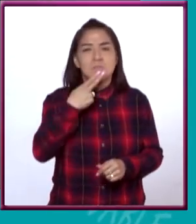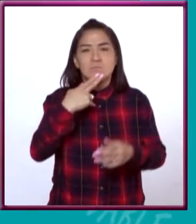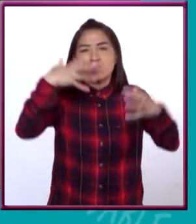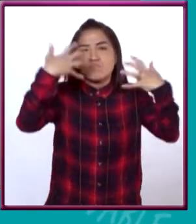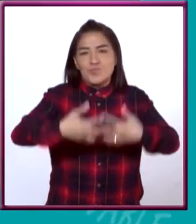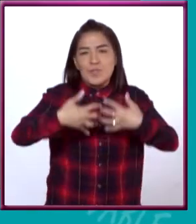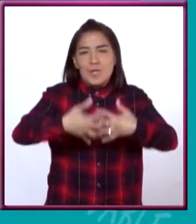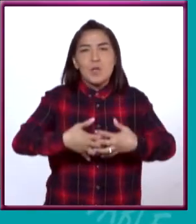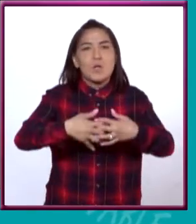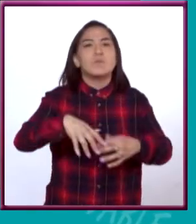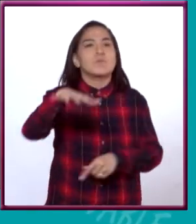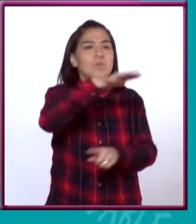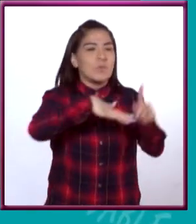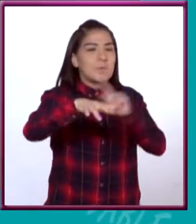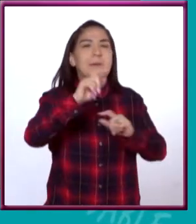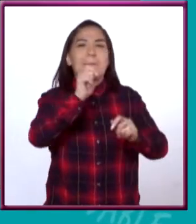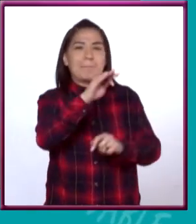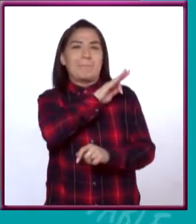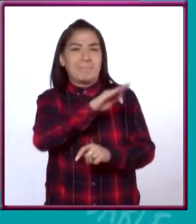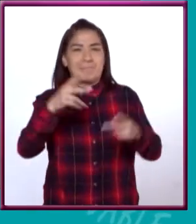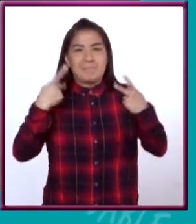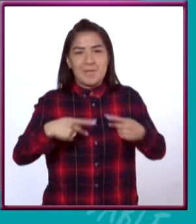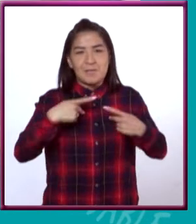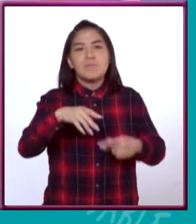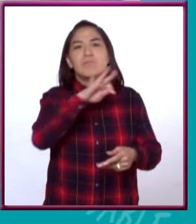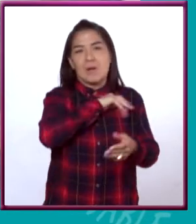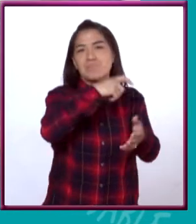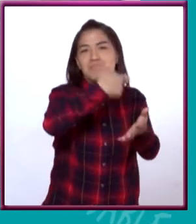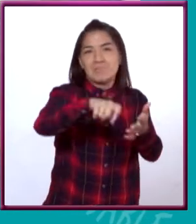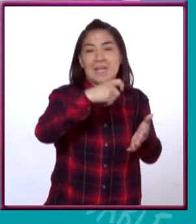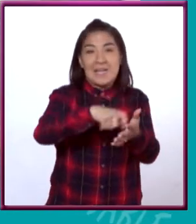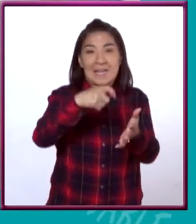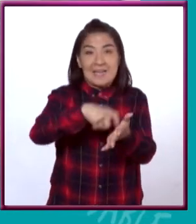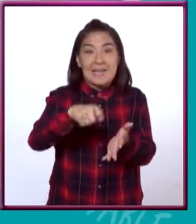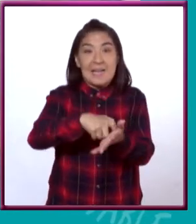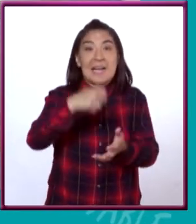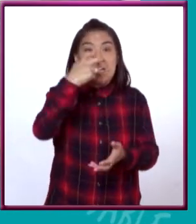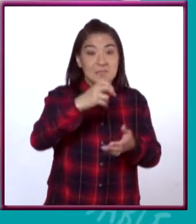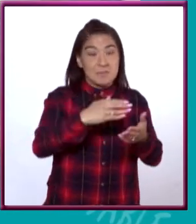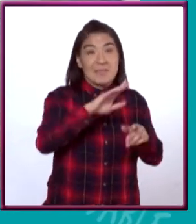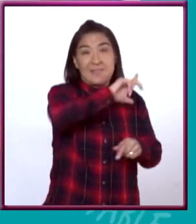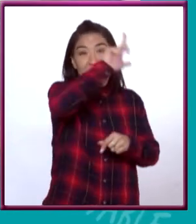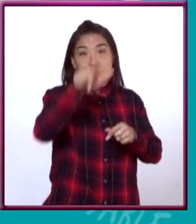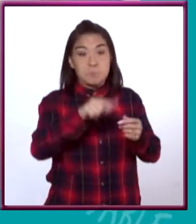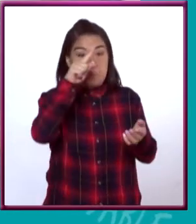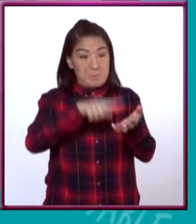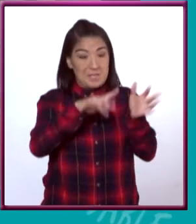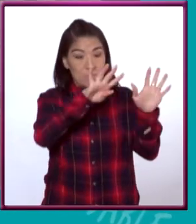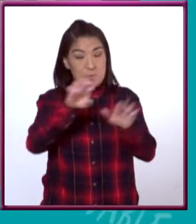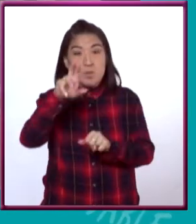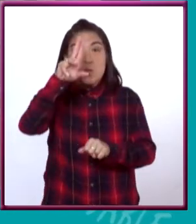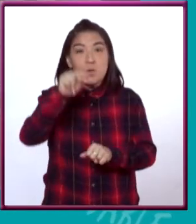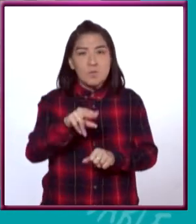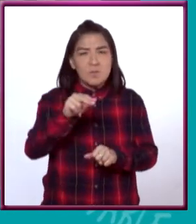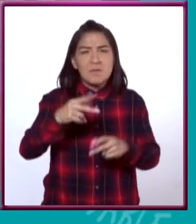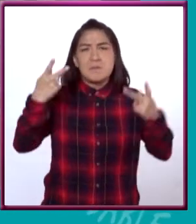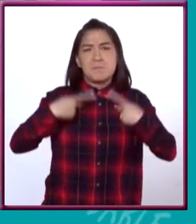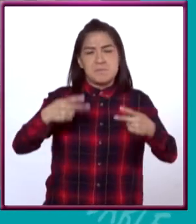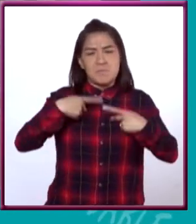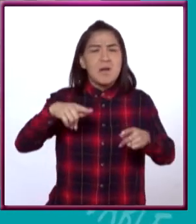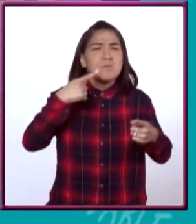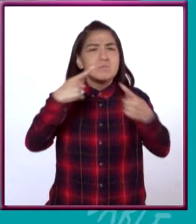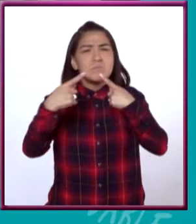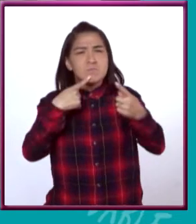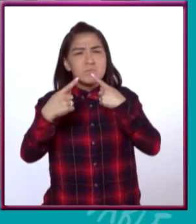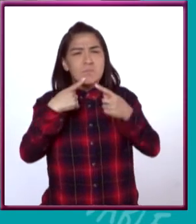industria, pues eran los que podían tener computadoras. Esto cambió en la década de 1980, cuando algunos